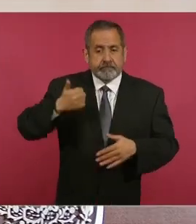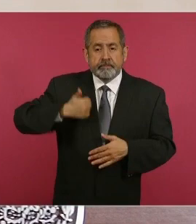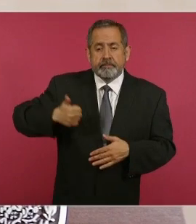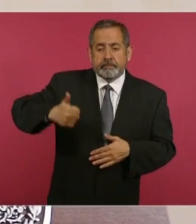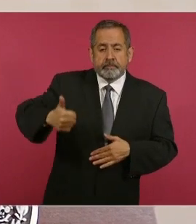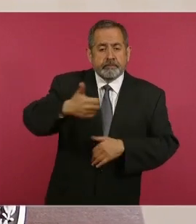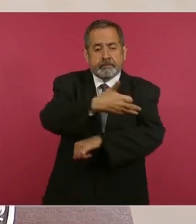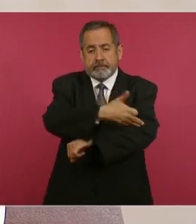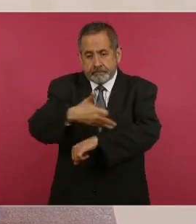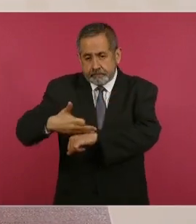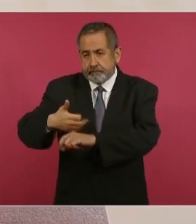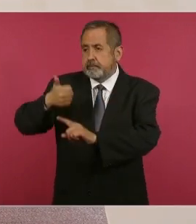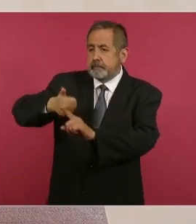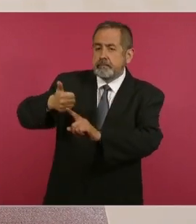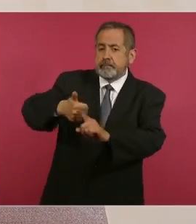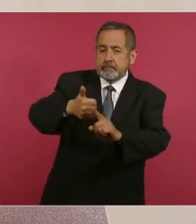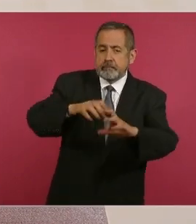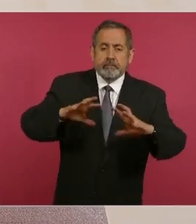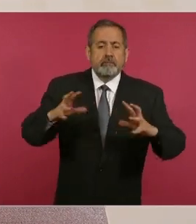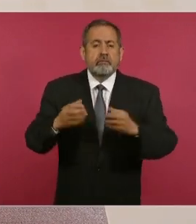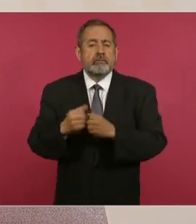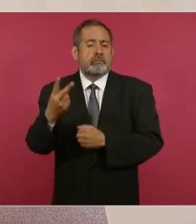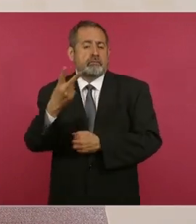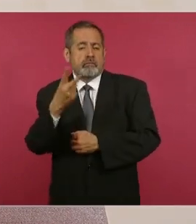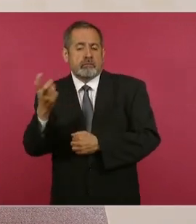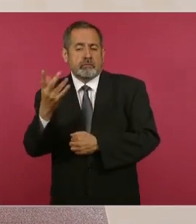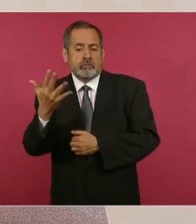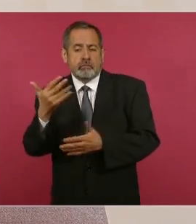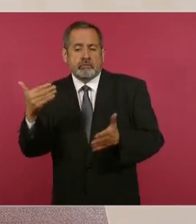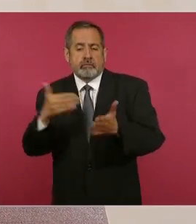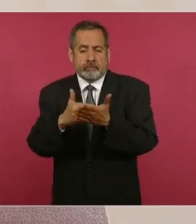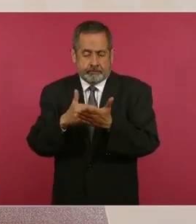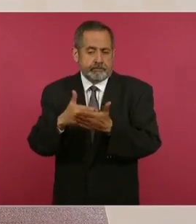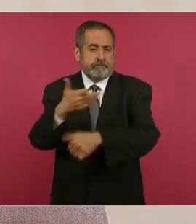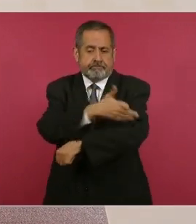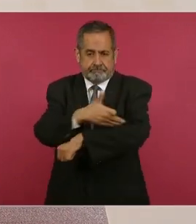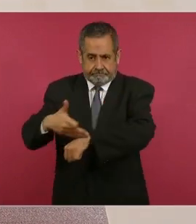familia. Estamos considerando 250,000 familias